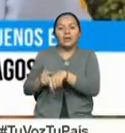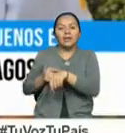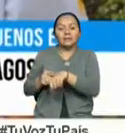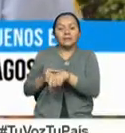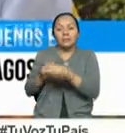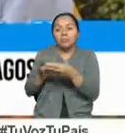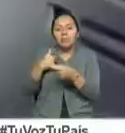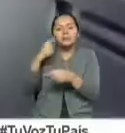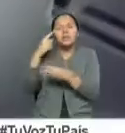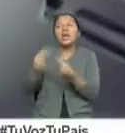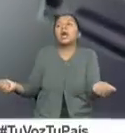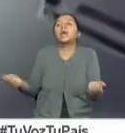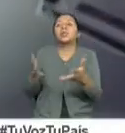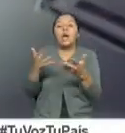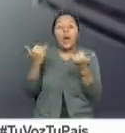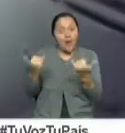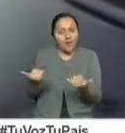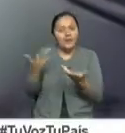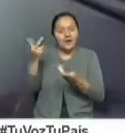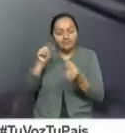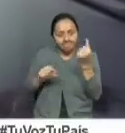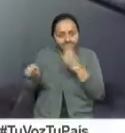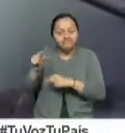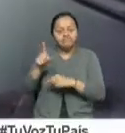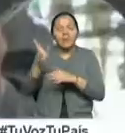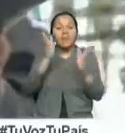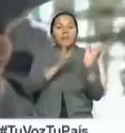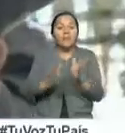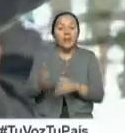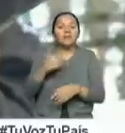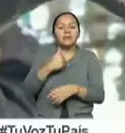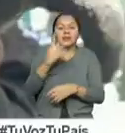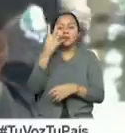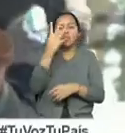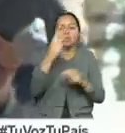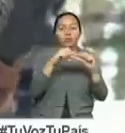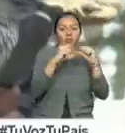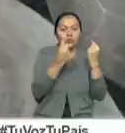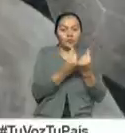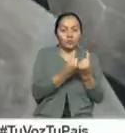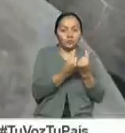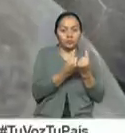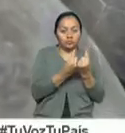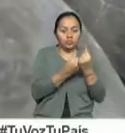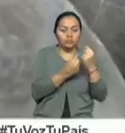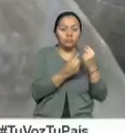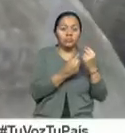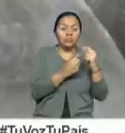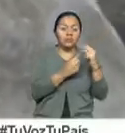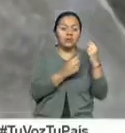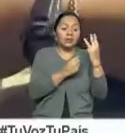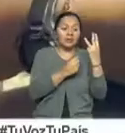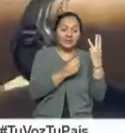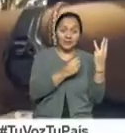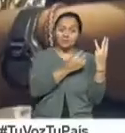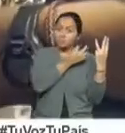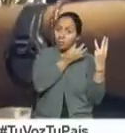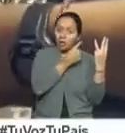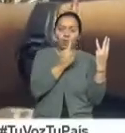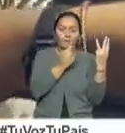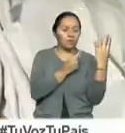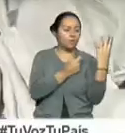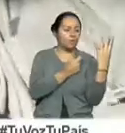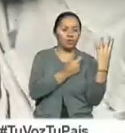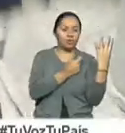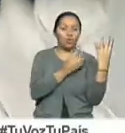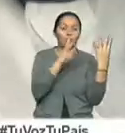considerábamos extinta. El programa de reproducción estableció cuatro grupos reproductores de tortugas, cada uno con tres hembras y un macho, que